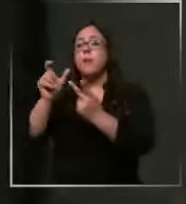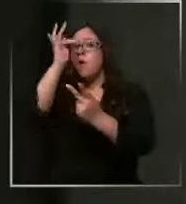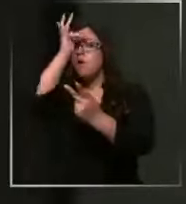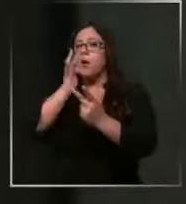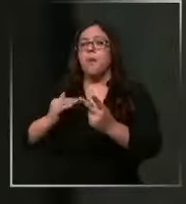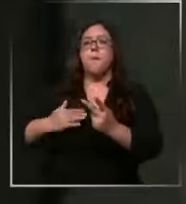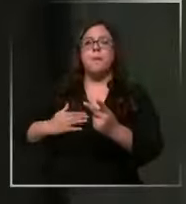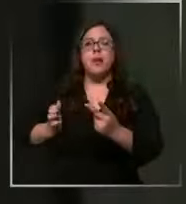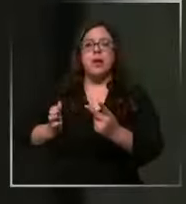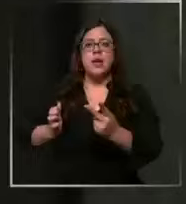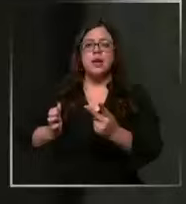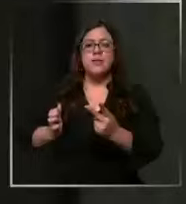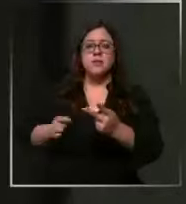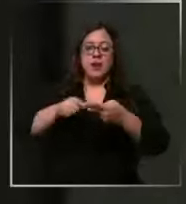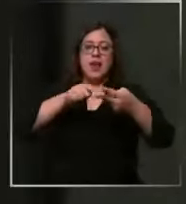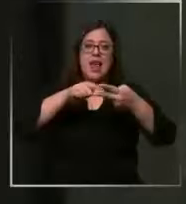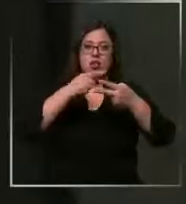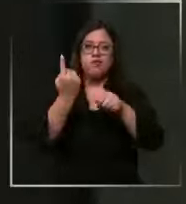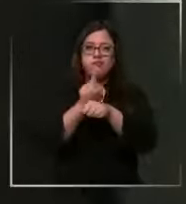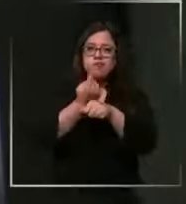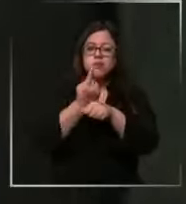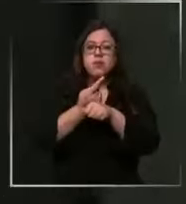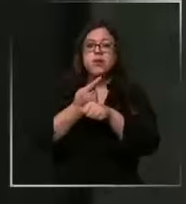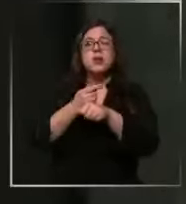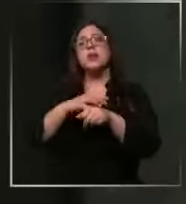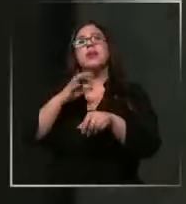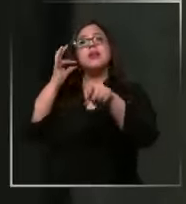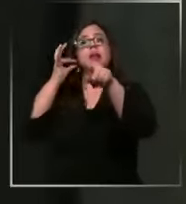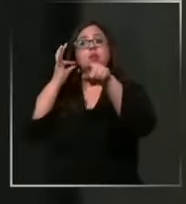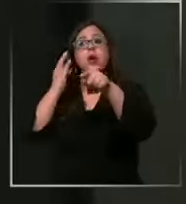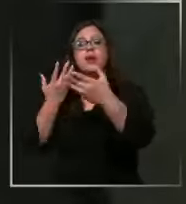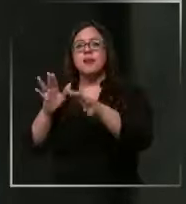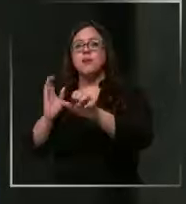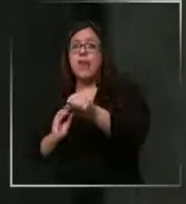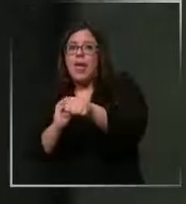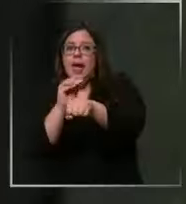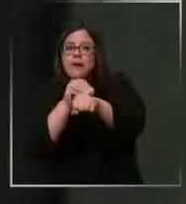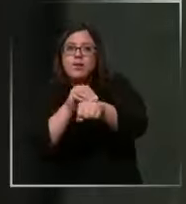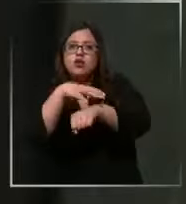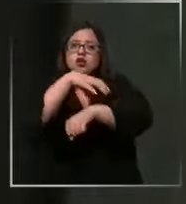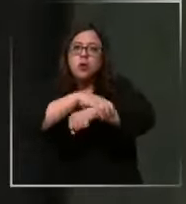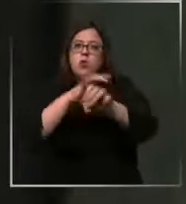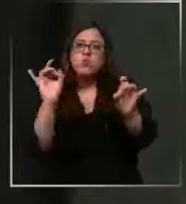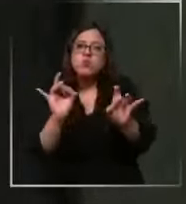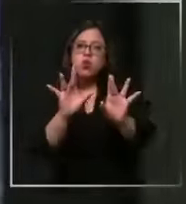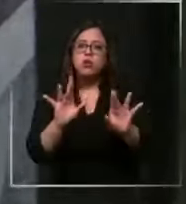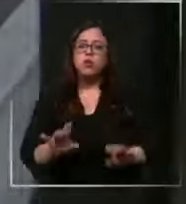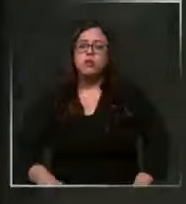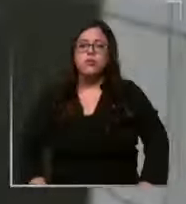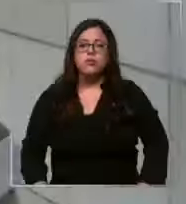Policía de Investigaciones, en la que la imputada era advertida de su detención.